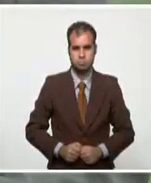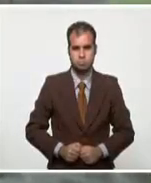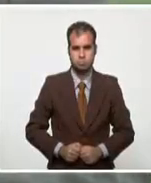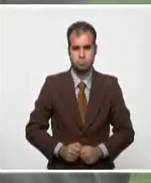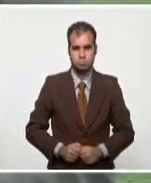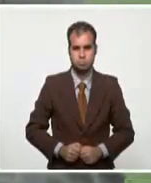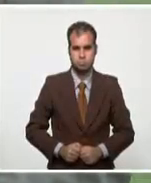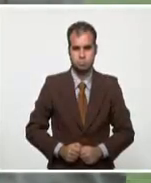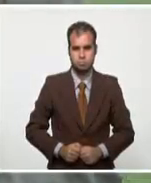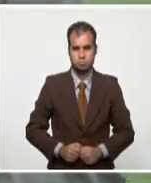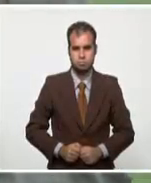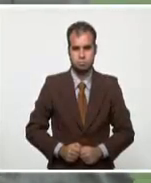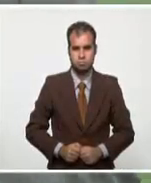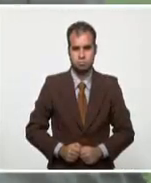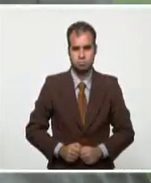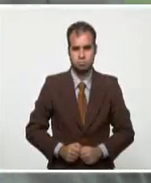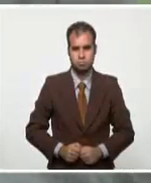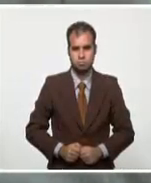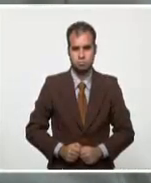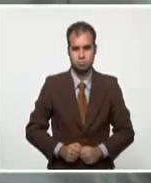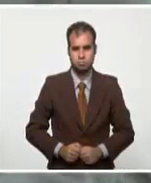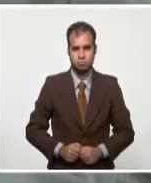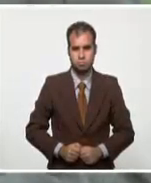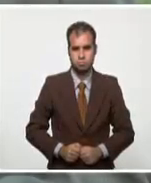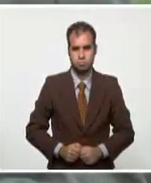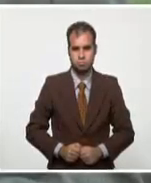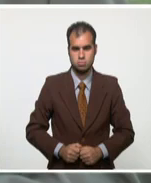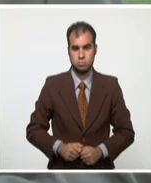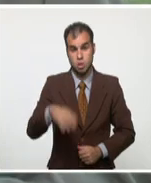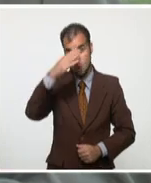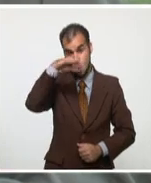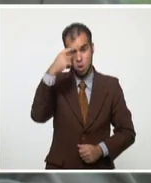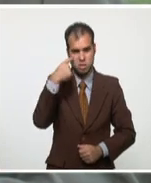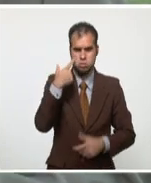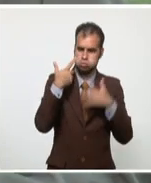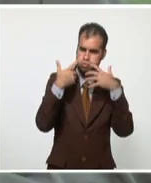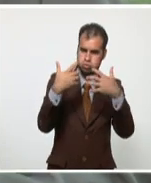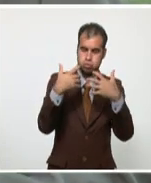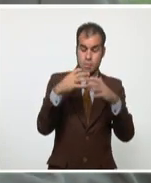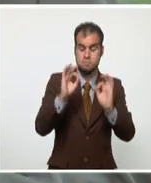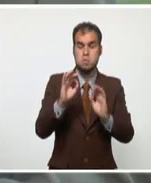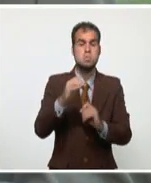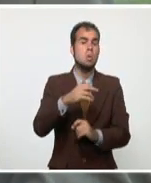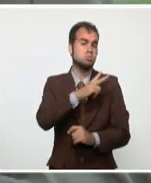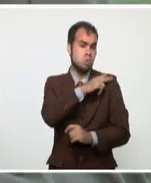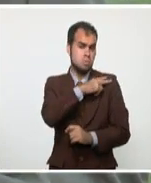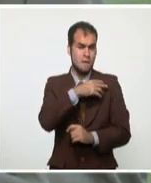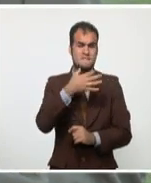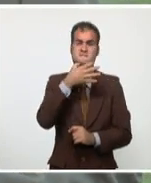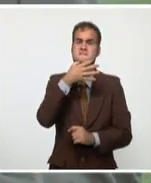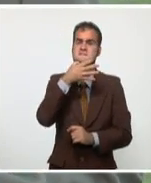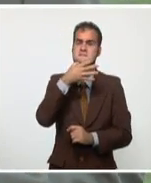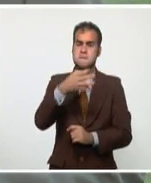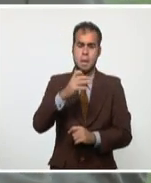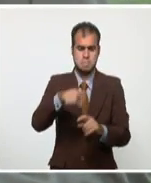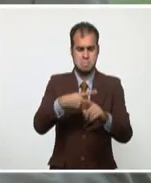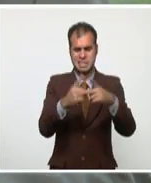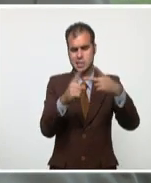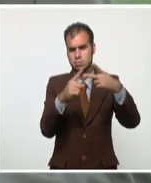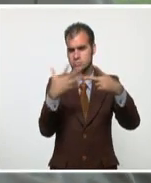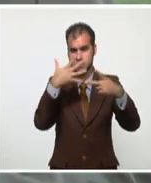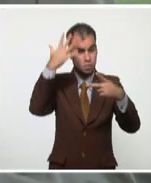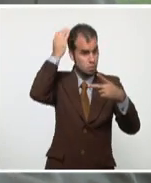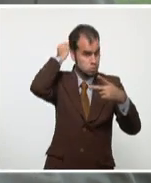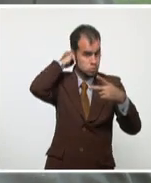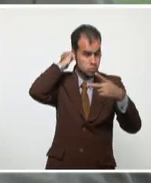Los dos cubanos de mayor prominencia en los últimos 100 años, el comandante en jefe Fidel Castro Ruz y el general de ejército Raúl